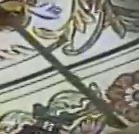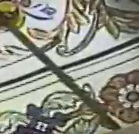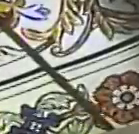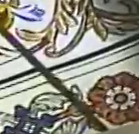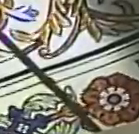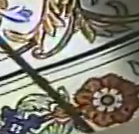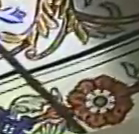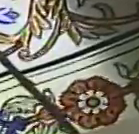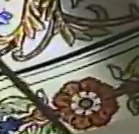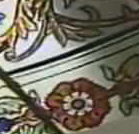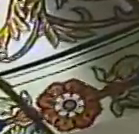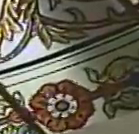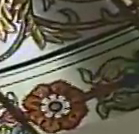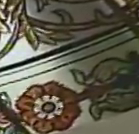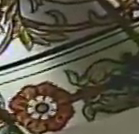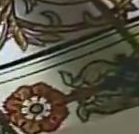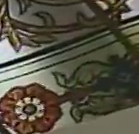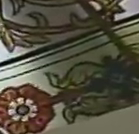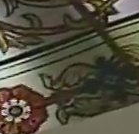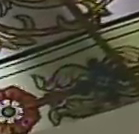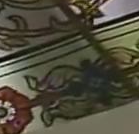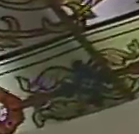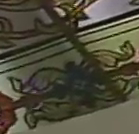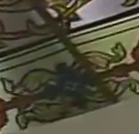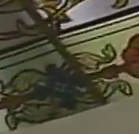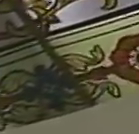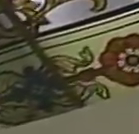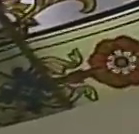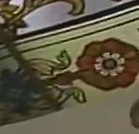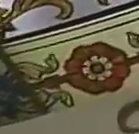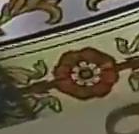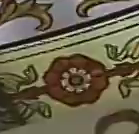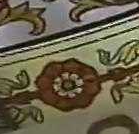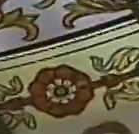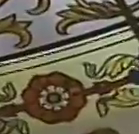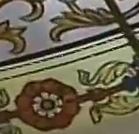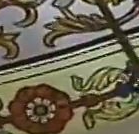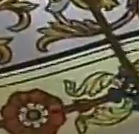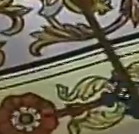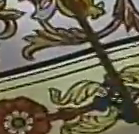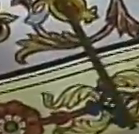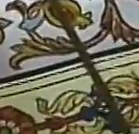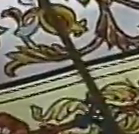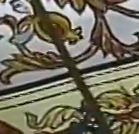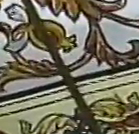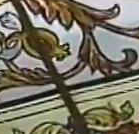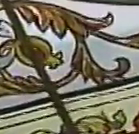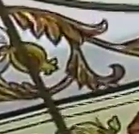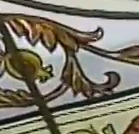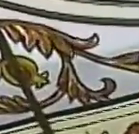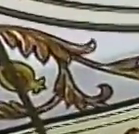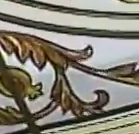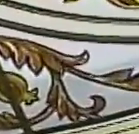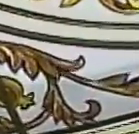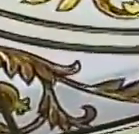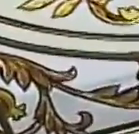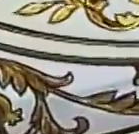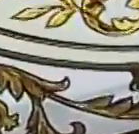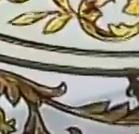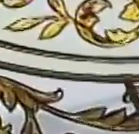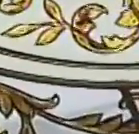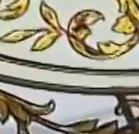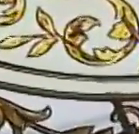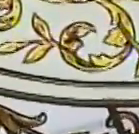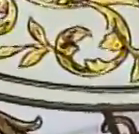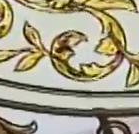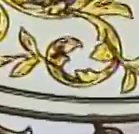mes de abril. Importante también destacar que este acuerdo fue presentado por el constituyente y presidente de la Comisión de la Juventud de